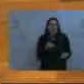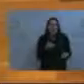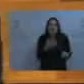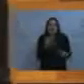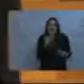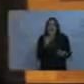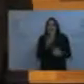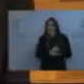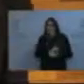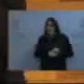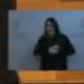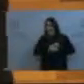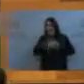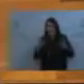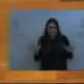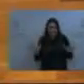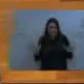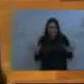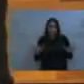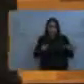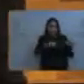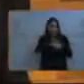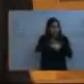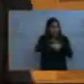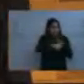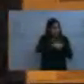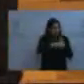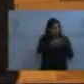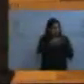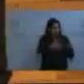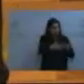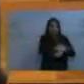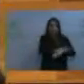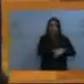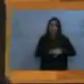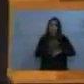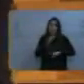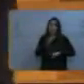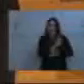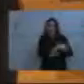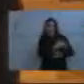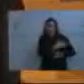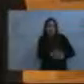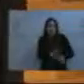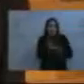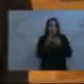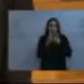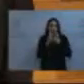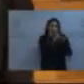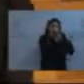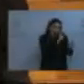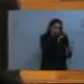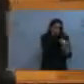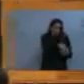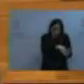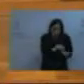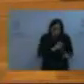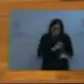ejemplo claro de la pésima gestión de los gobiernos socialistas la incluyo a usted, señora